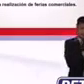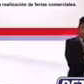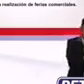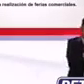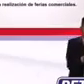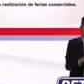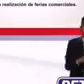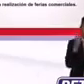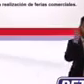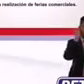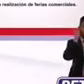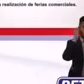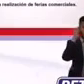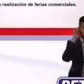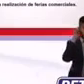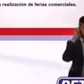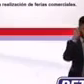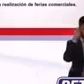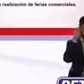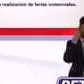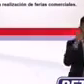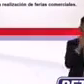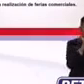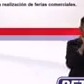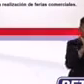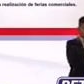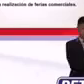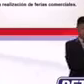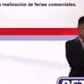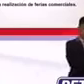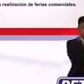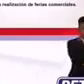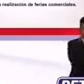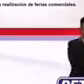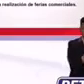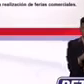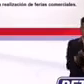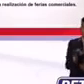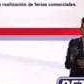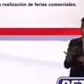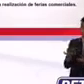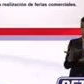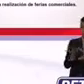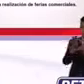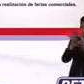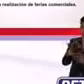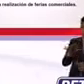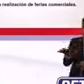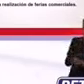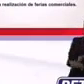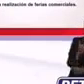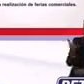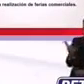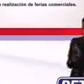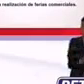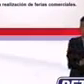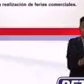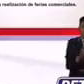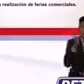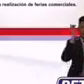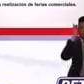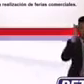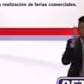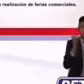en la positividad y en la estabilización de unidades de cuidados intensivos, como continuamos con unos altísimos niveles de ocupación en UCIs